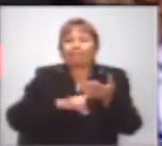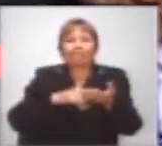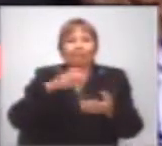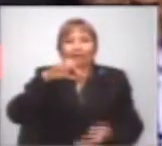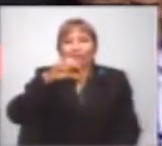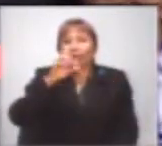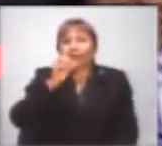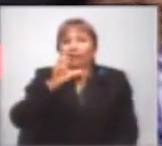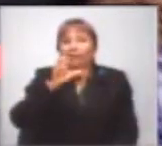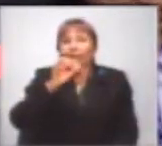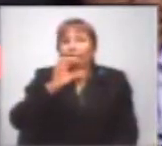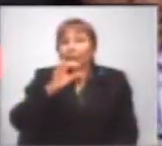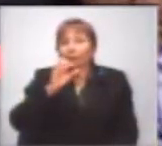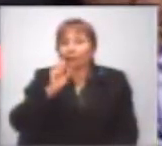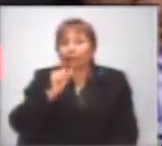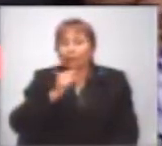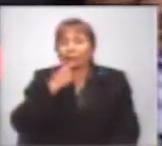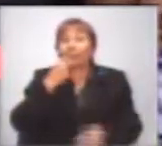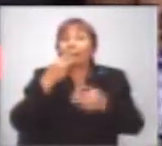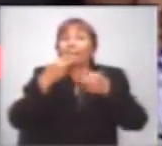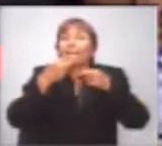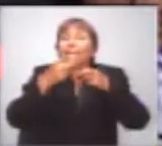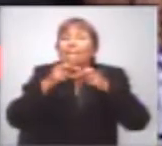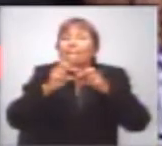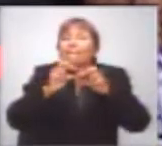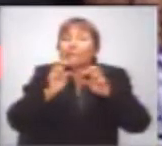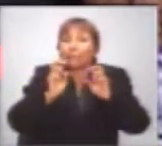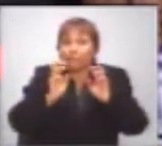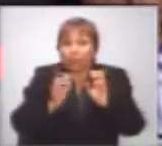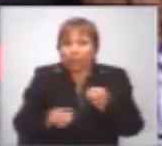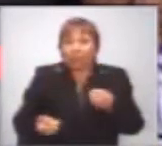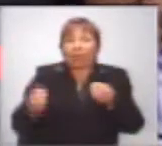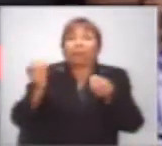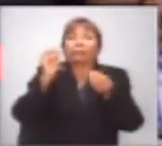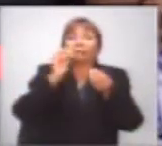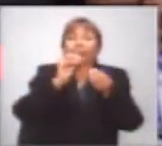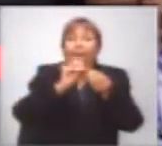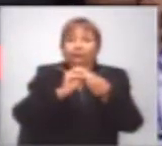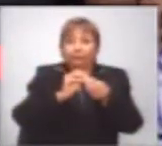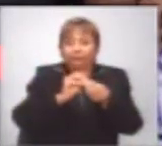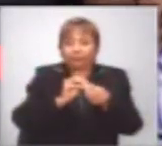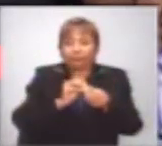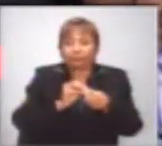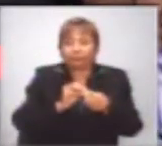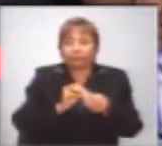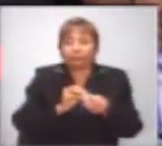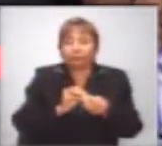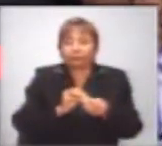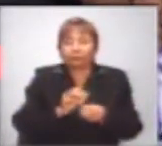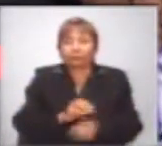póliza. Pero autoriza el incremento